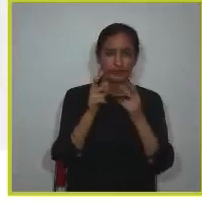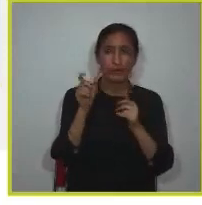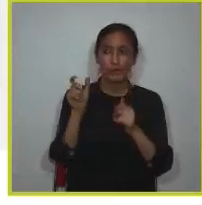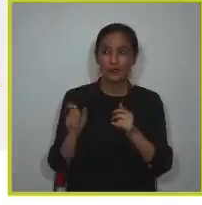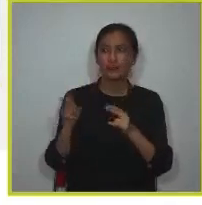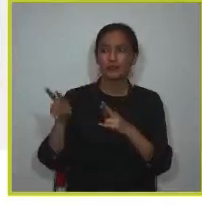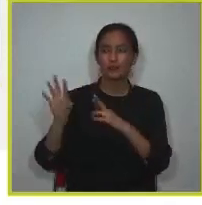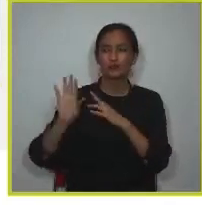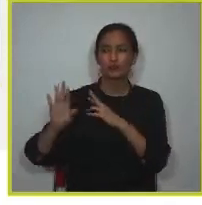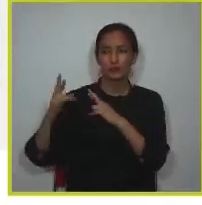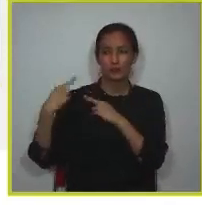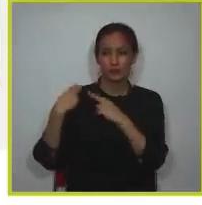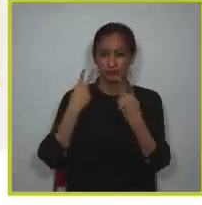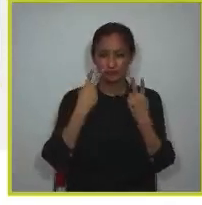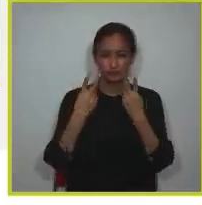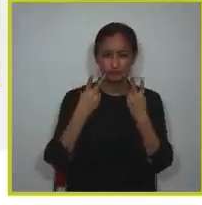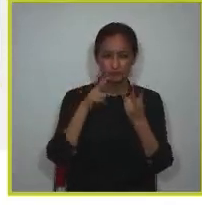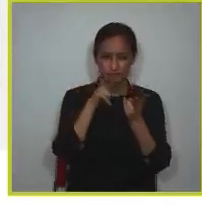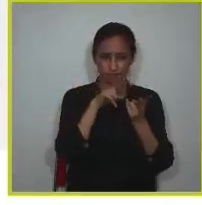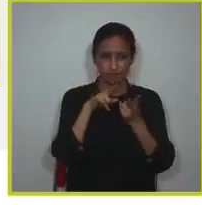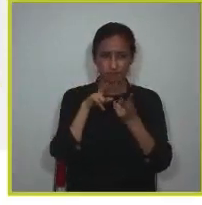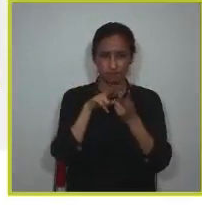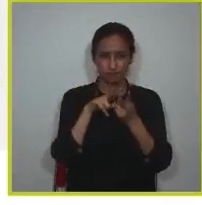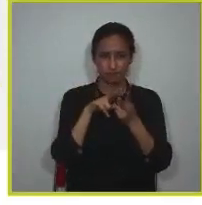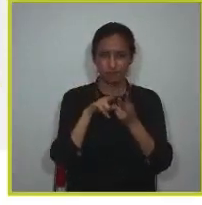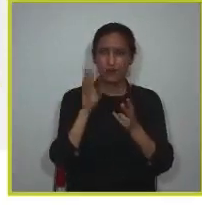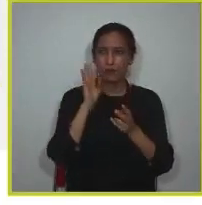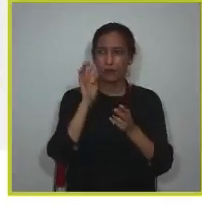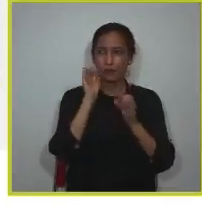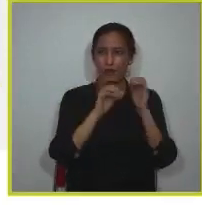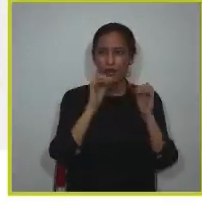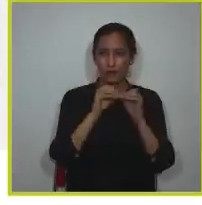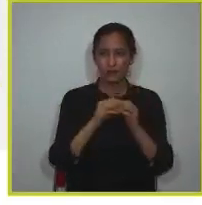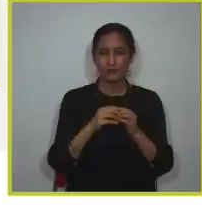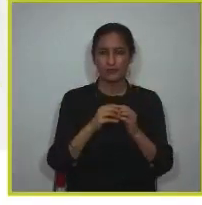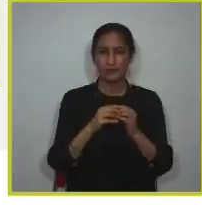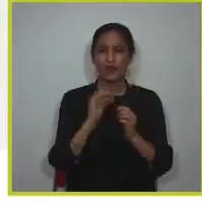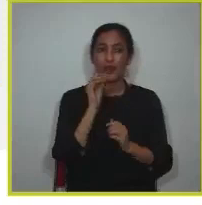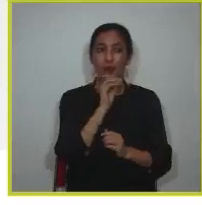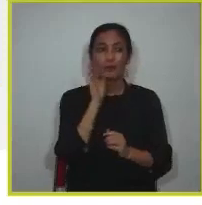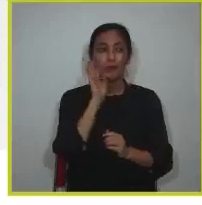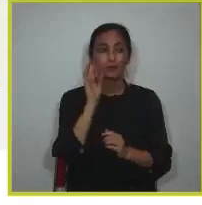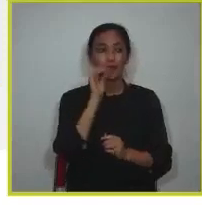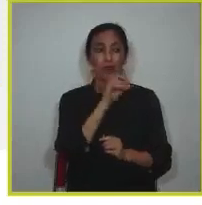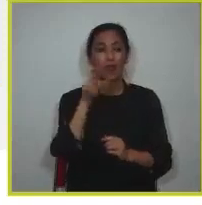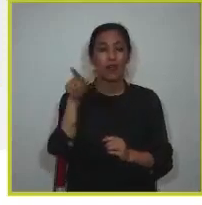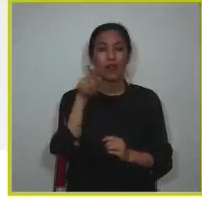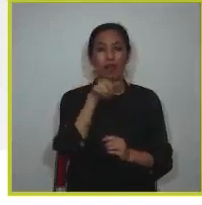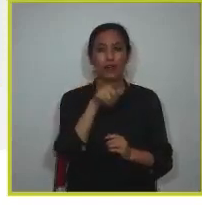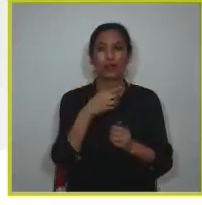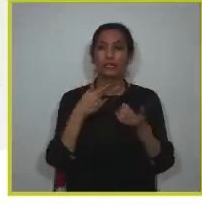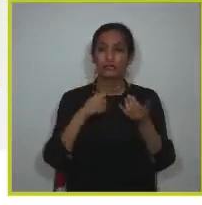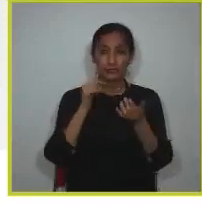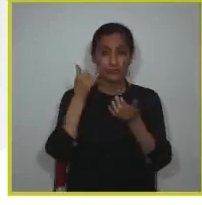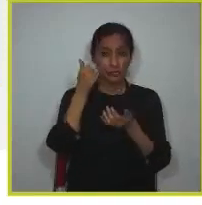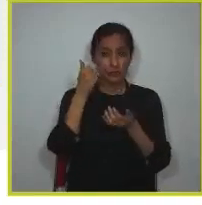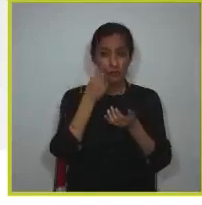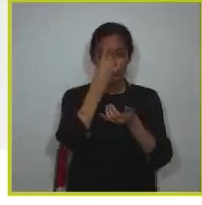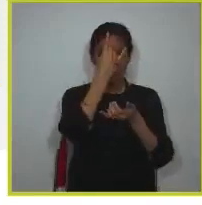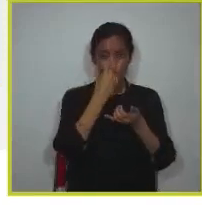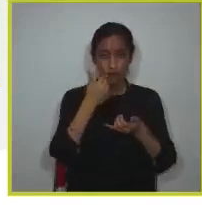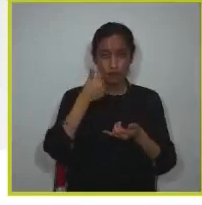qué es lo que hicimos pues hicimos reporta residuos reporta residuos es una aplica es un aplicativo móvil